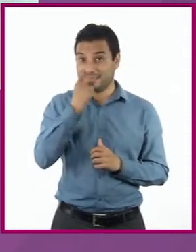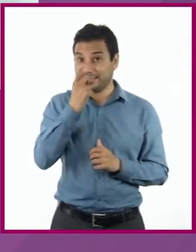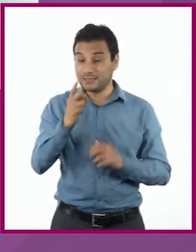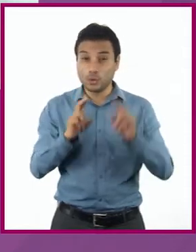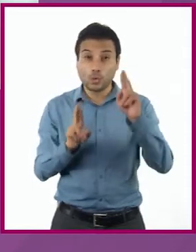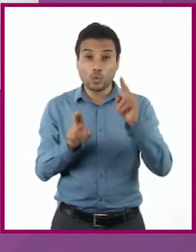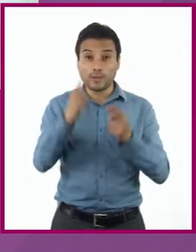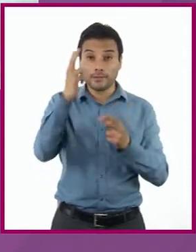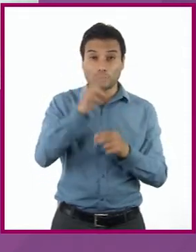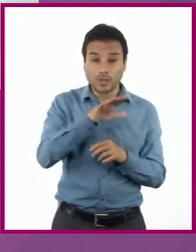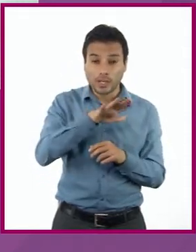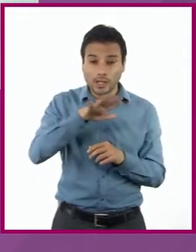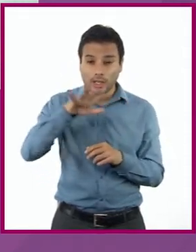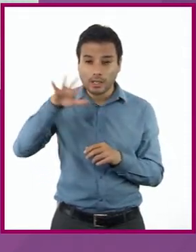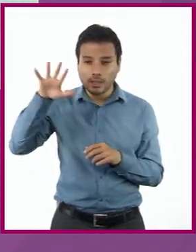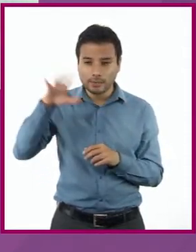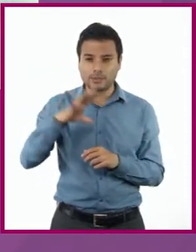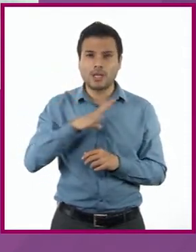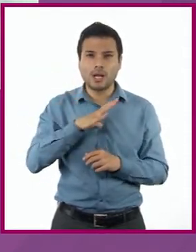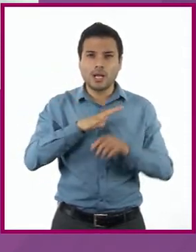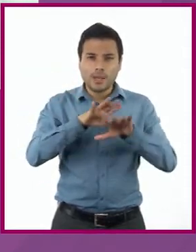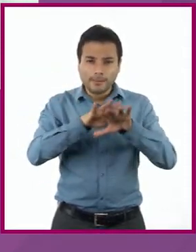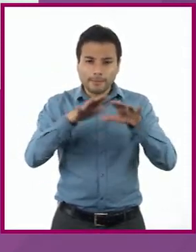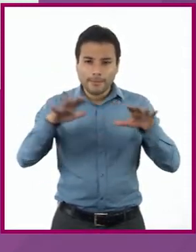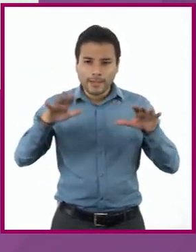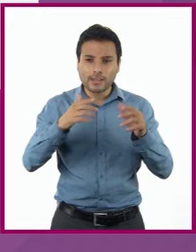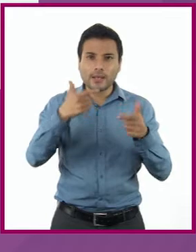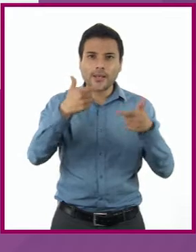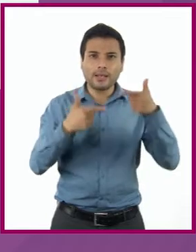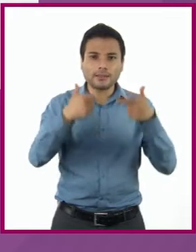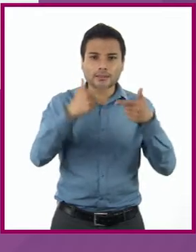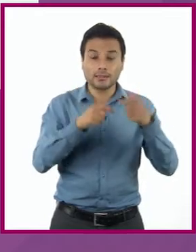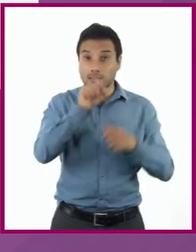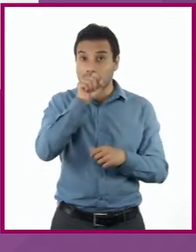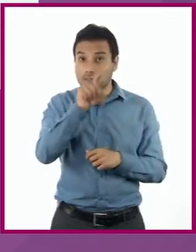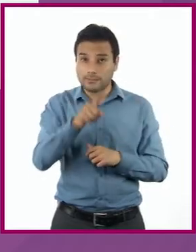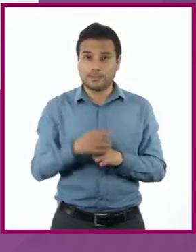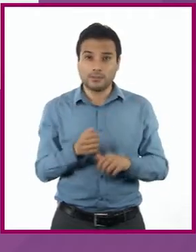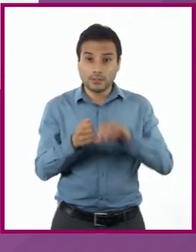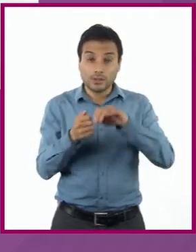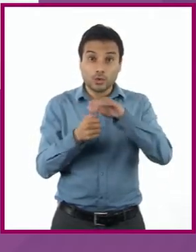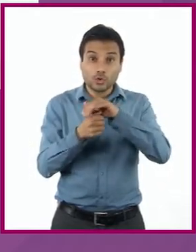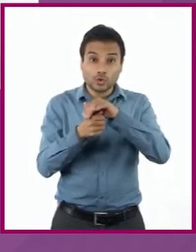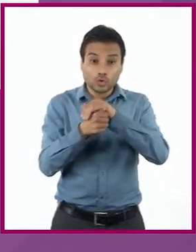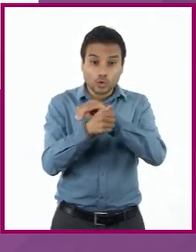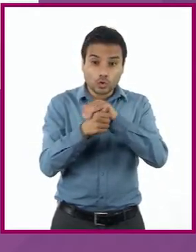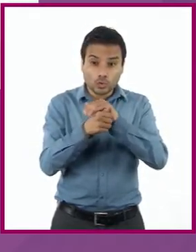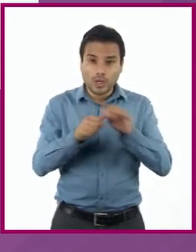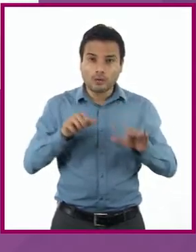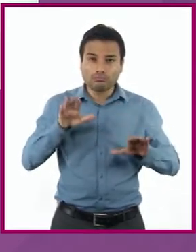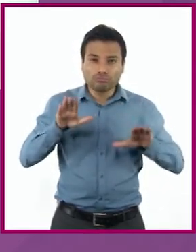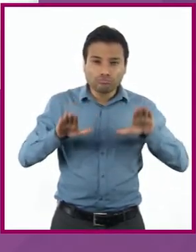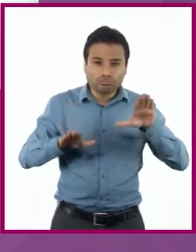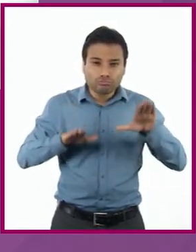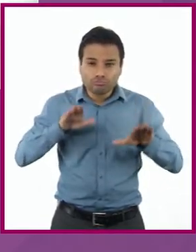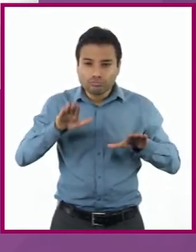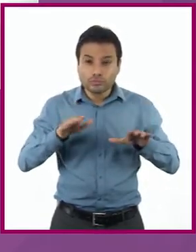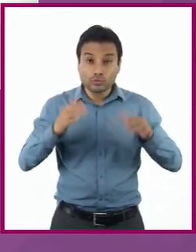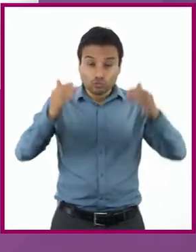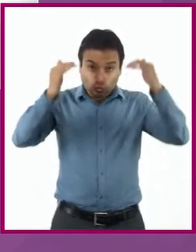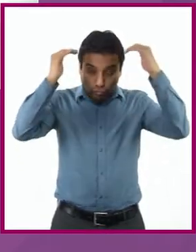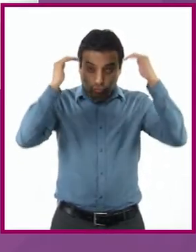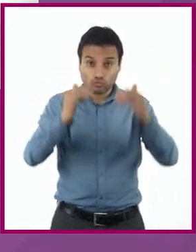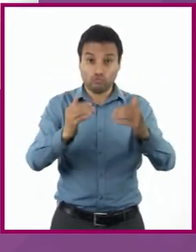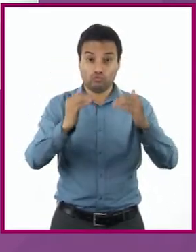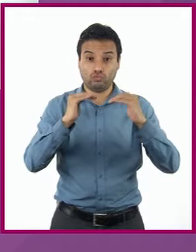universo está formado por un mar de leche, que una enorme tortuga nada en el océano y sobre su caparazón se apoyan